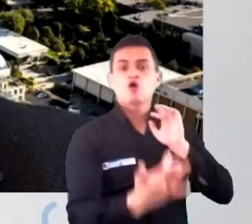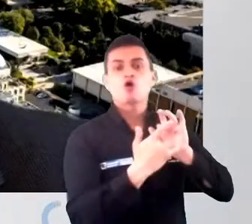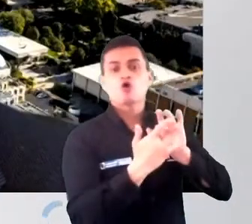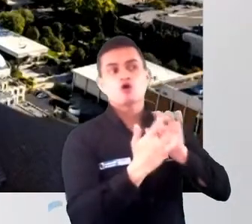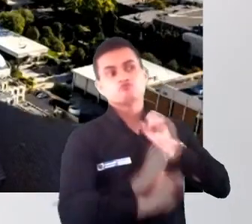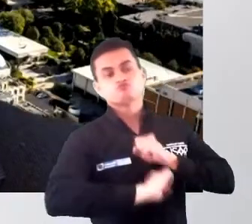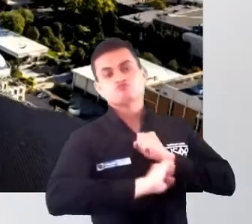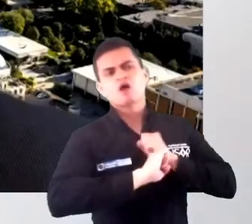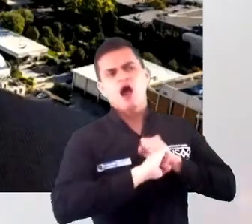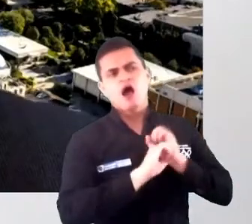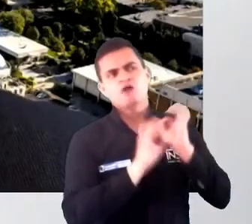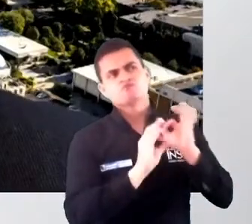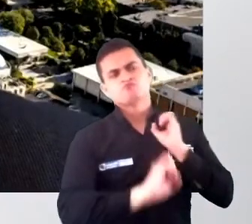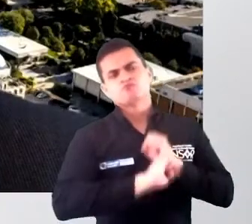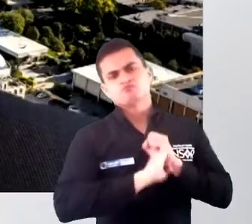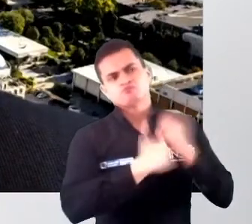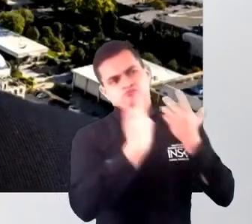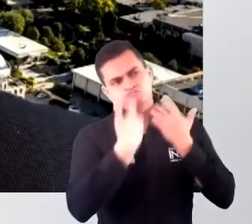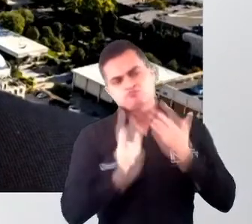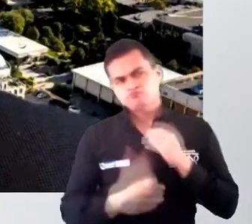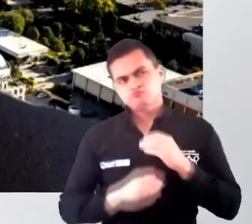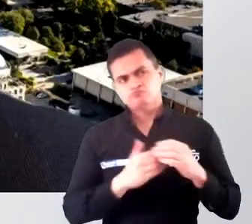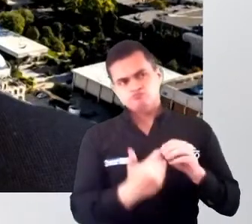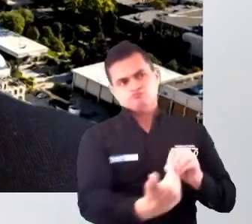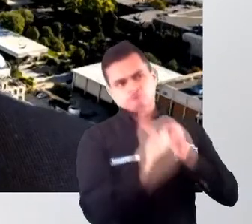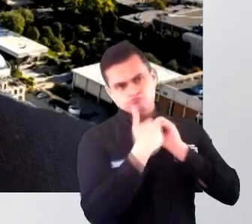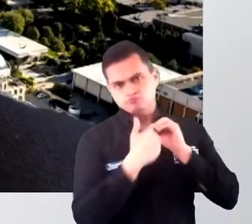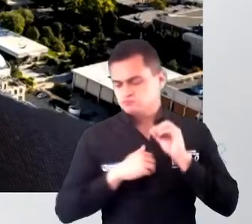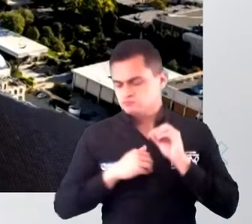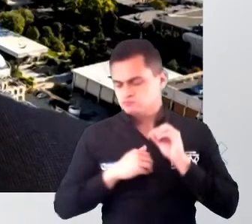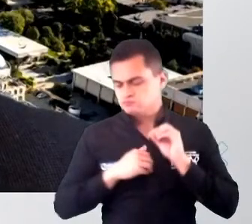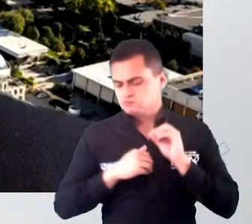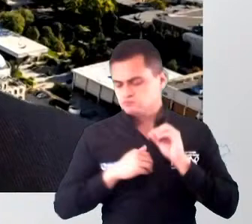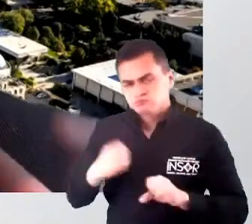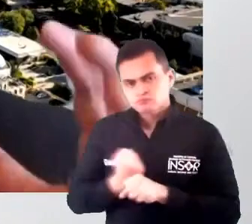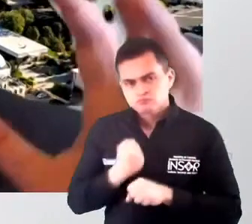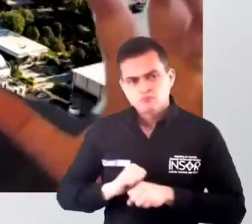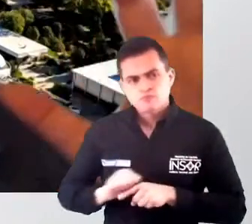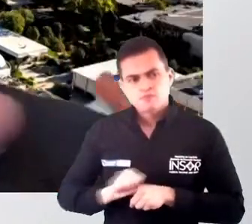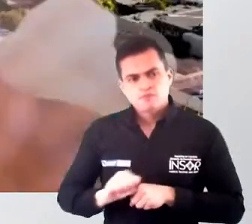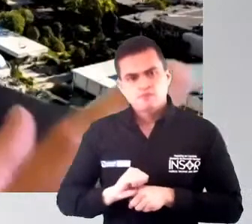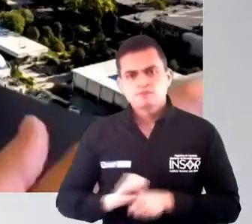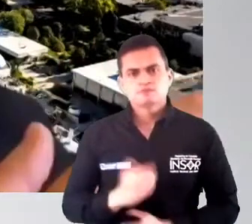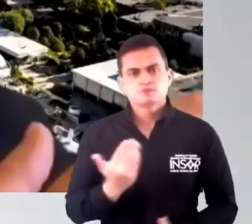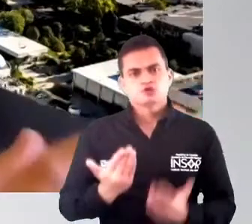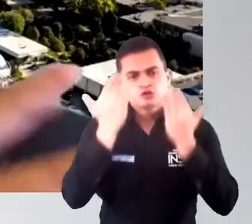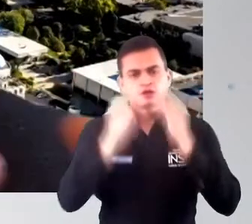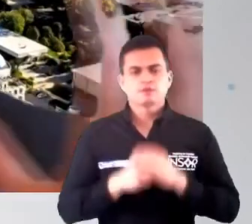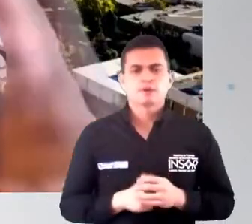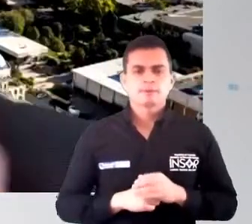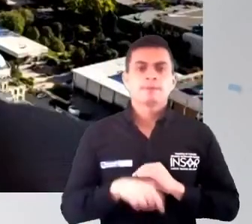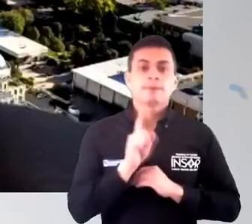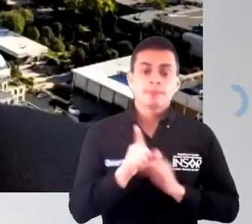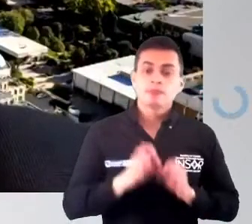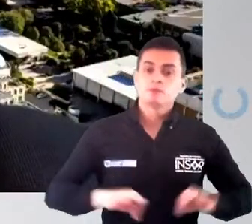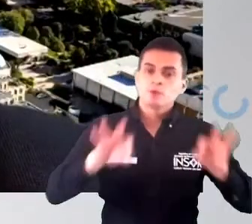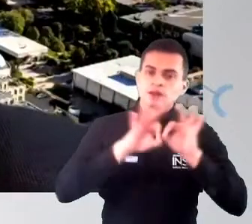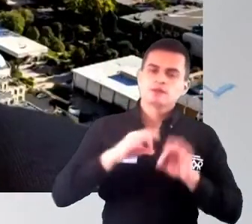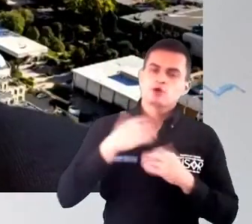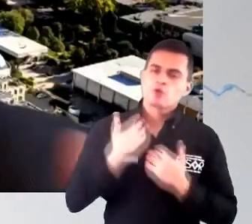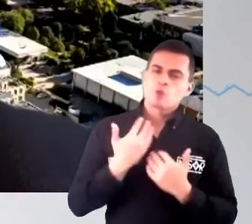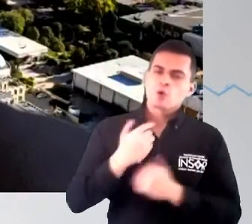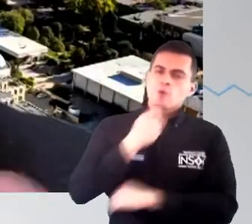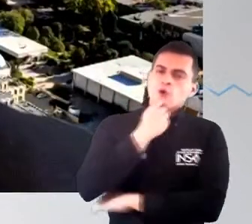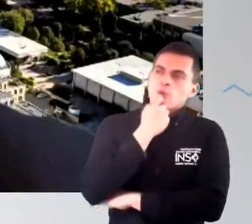y darles algún tipo de ayuda. Y debemos pensar una forma para apalancar este